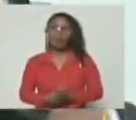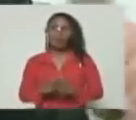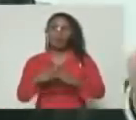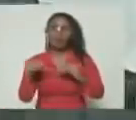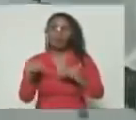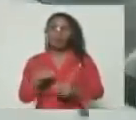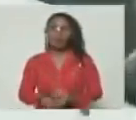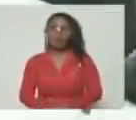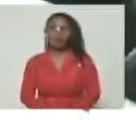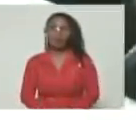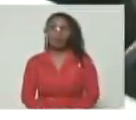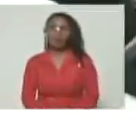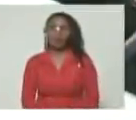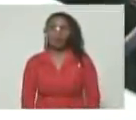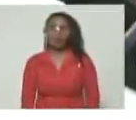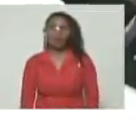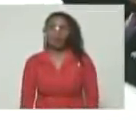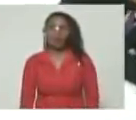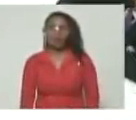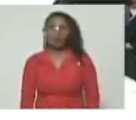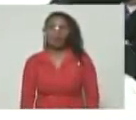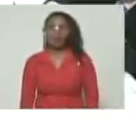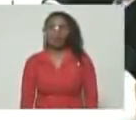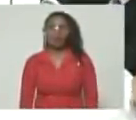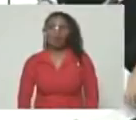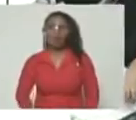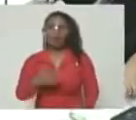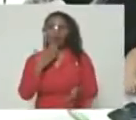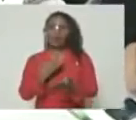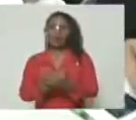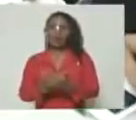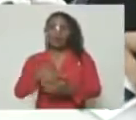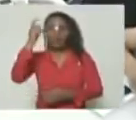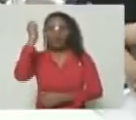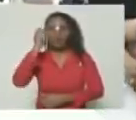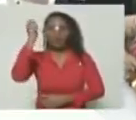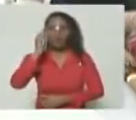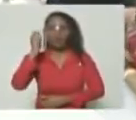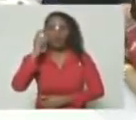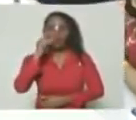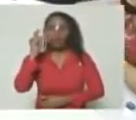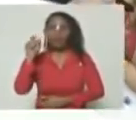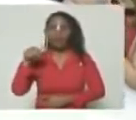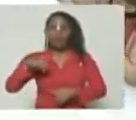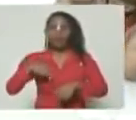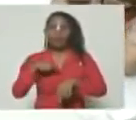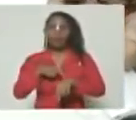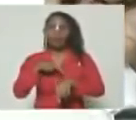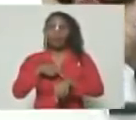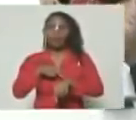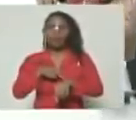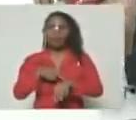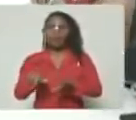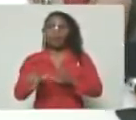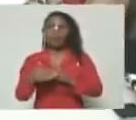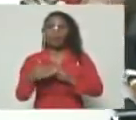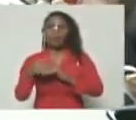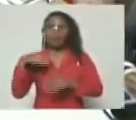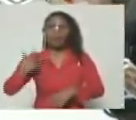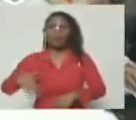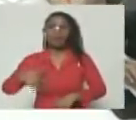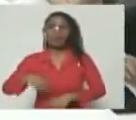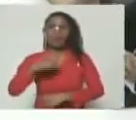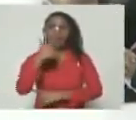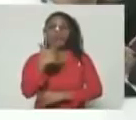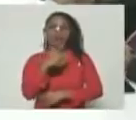presidente. Muchas gracias, querido diputado Bernabé Gutiérrez. A partir de este momento vamos a limitar los derechos de palabra a